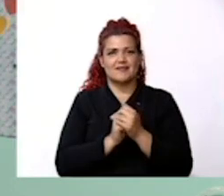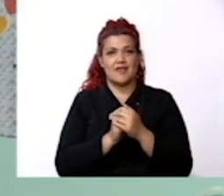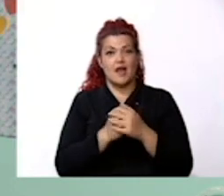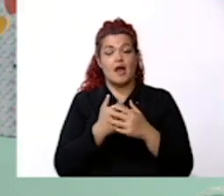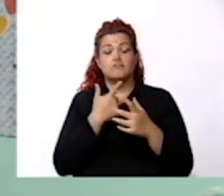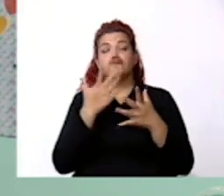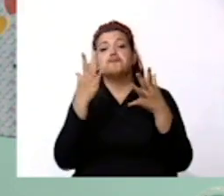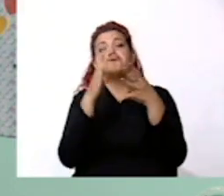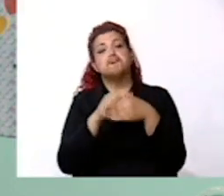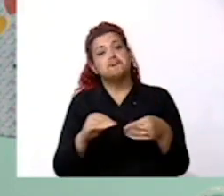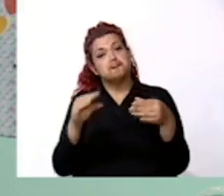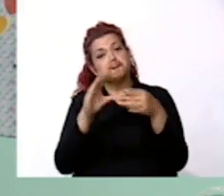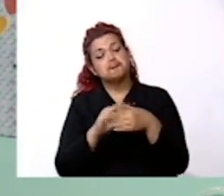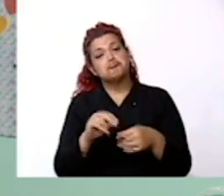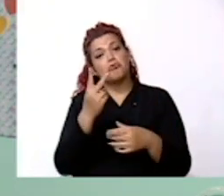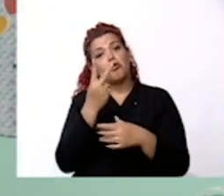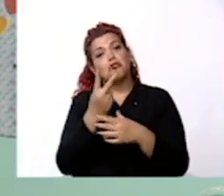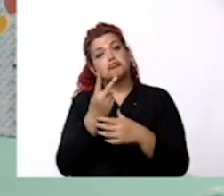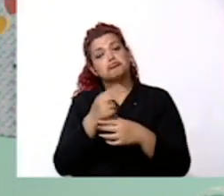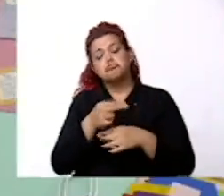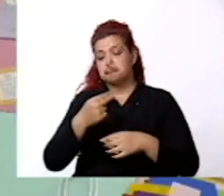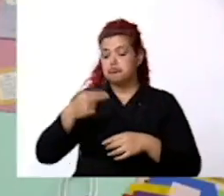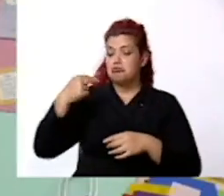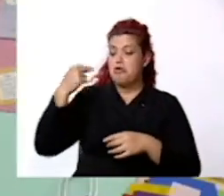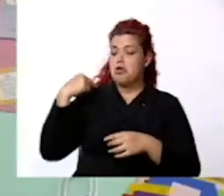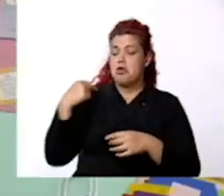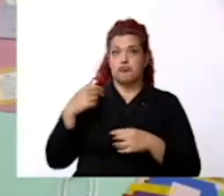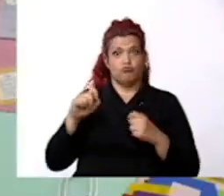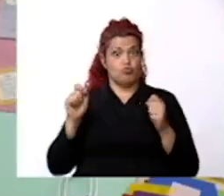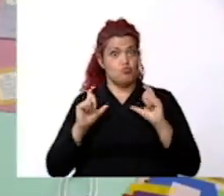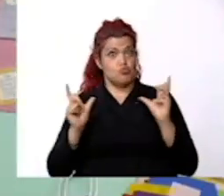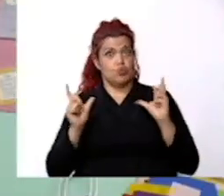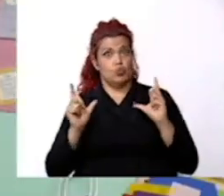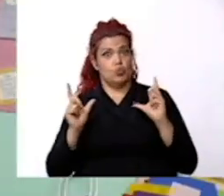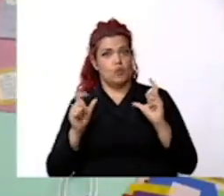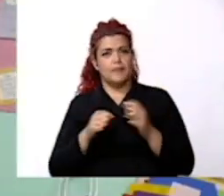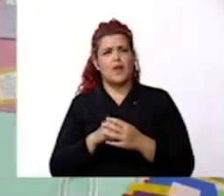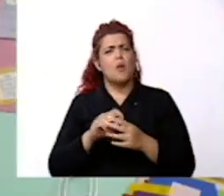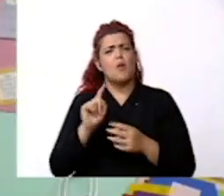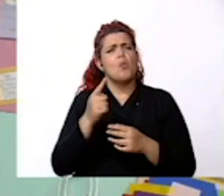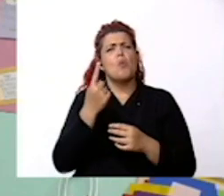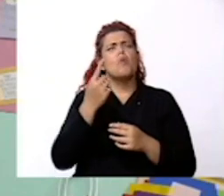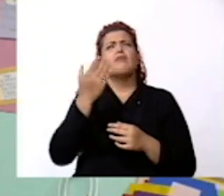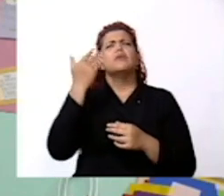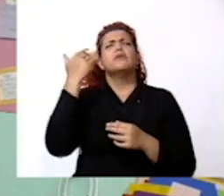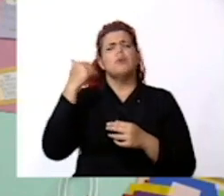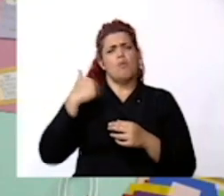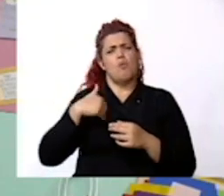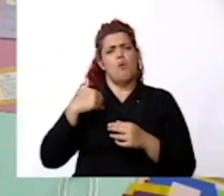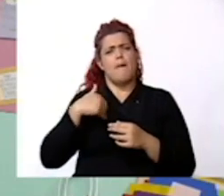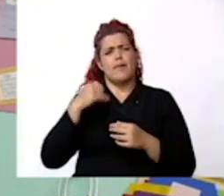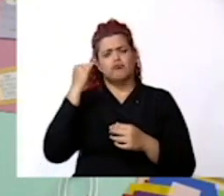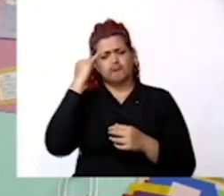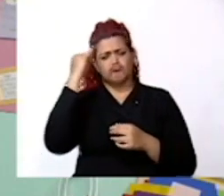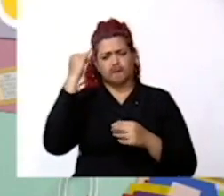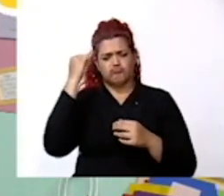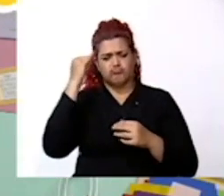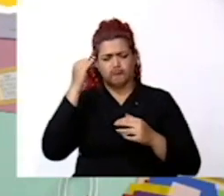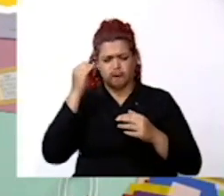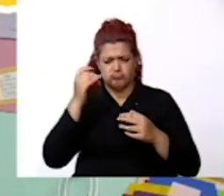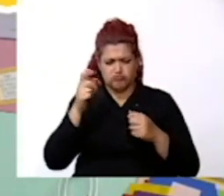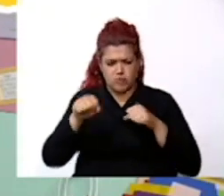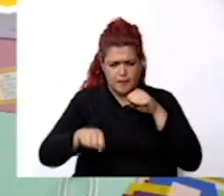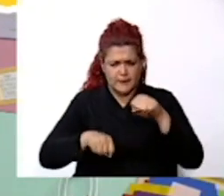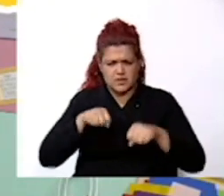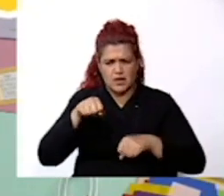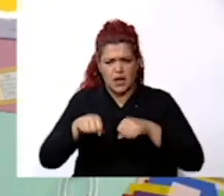Les voy a contar dos historias fantásticas. Había una vez un inventor que hizo la primera bicicleta solo de